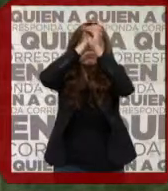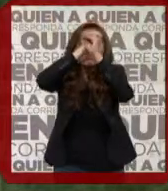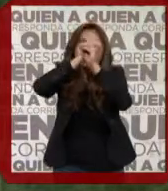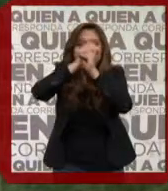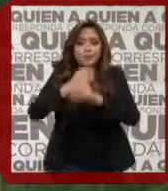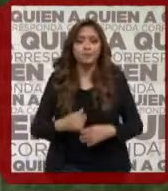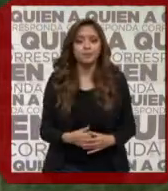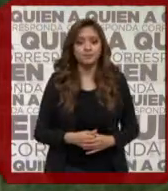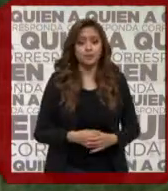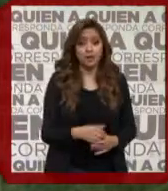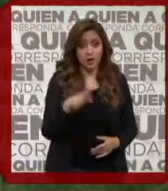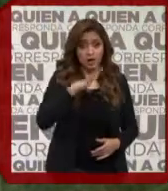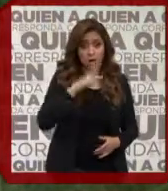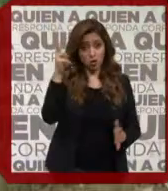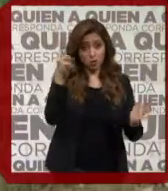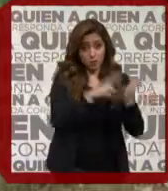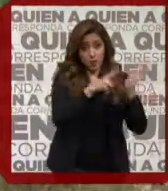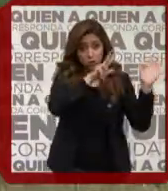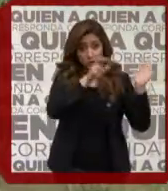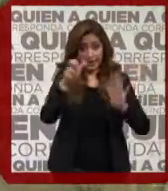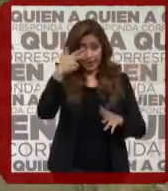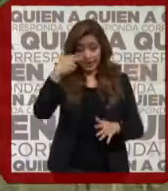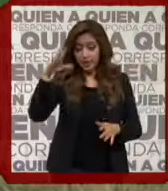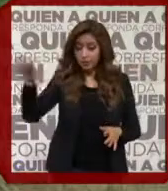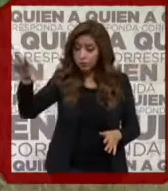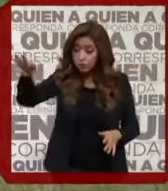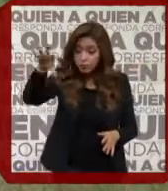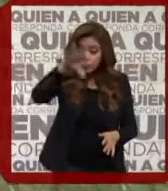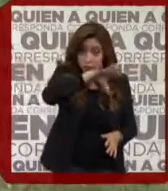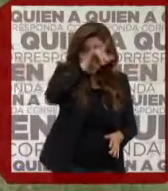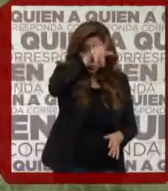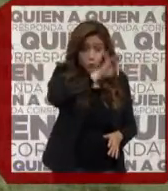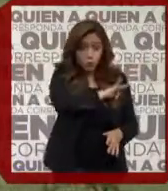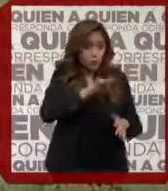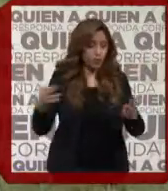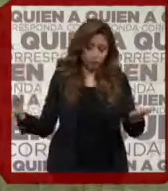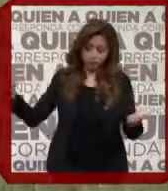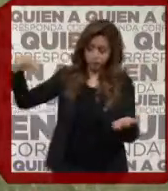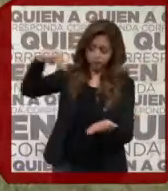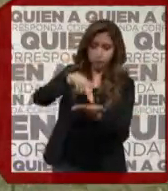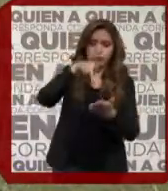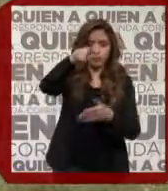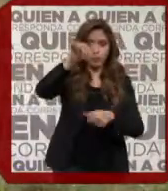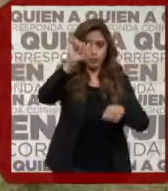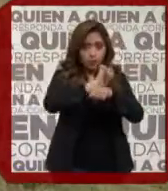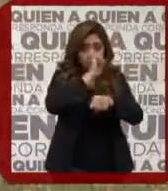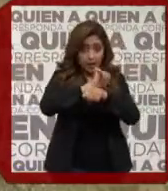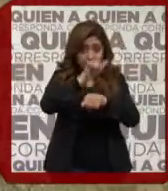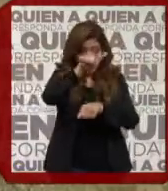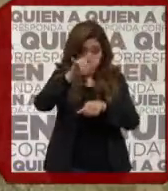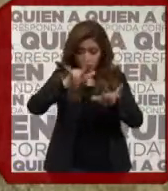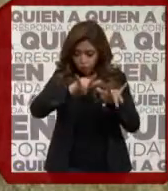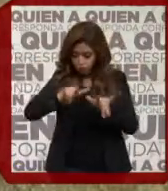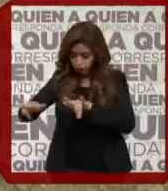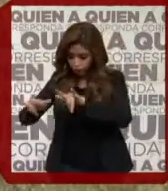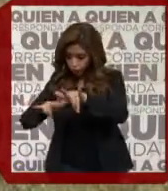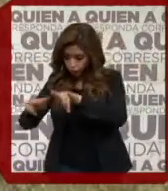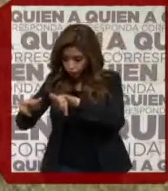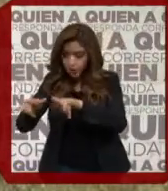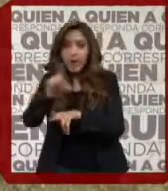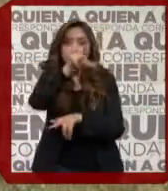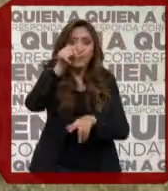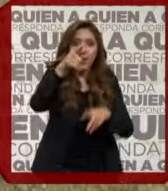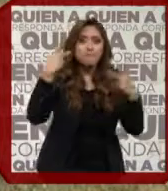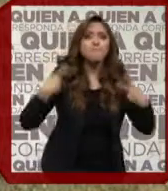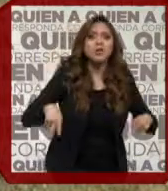2.800 hectáreas en total. Hasta este punto es donde se puede llegar en automóvil. Precisamente aquí se dejan estacionados los vehículos y el turista